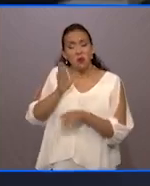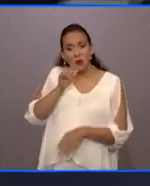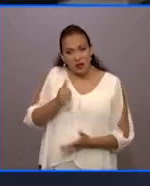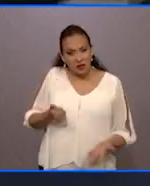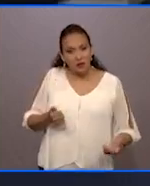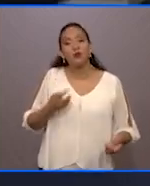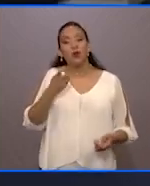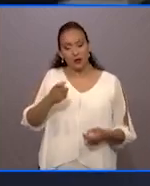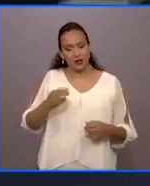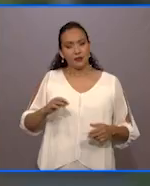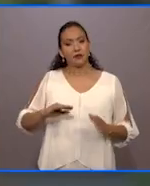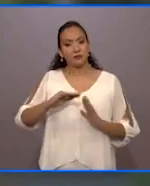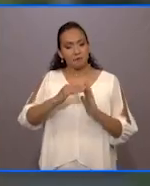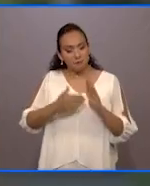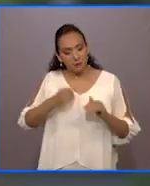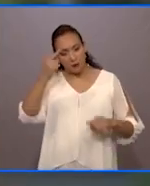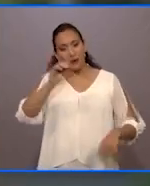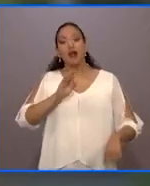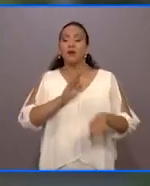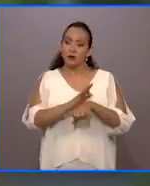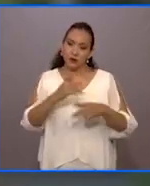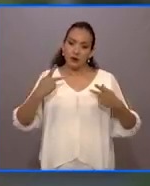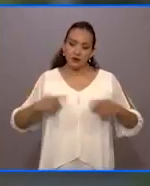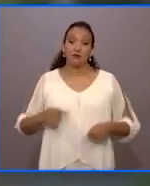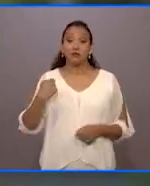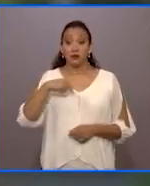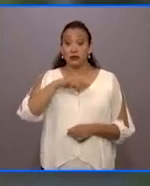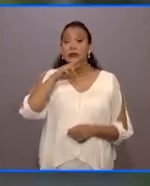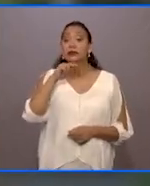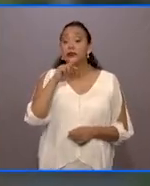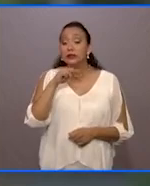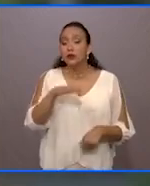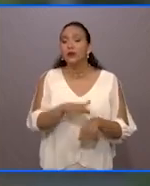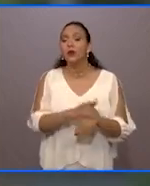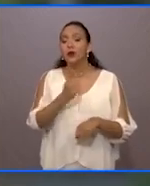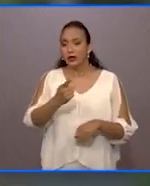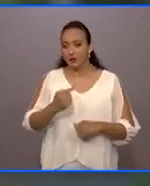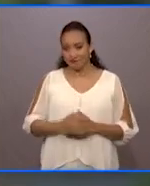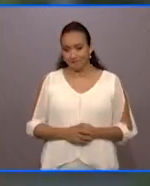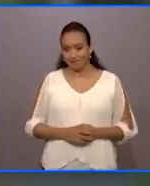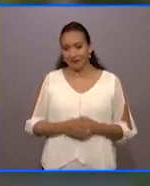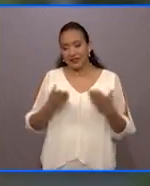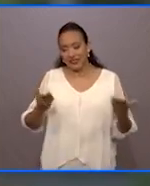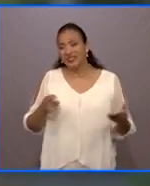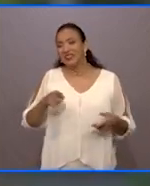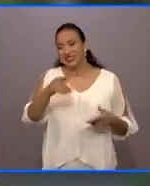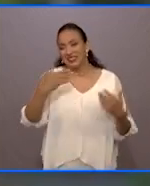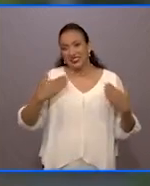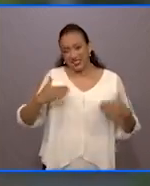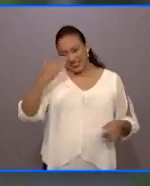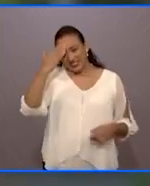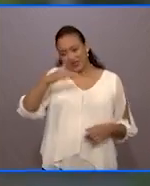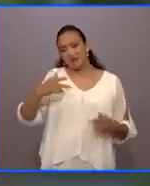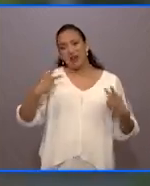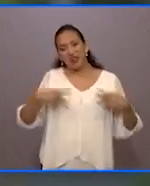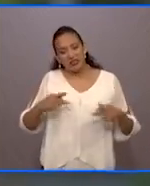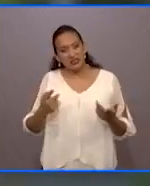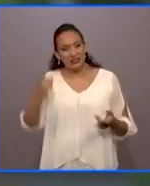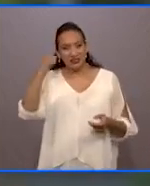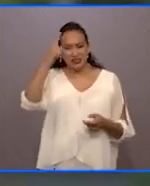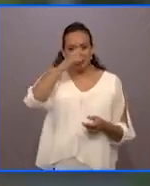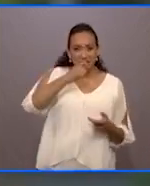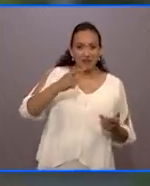apoyar a migrantes que así lo requieren. Estamos preocupadas por la angustia que genera a las personas estar en una